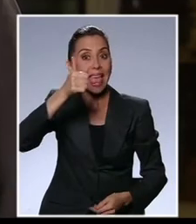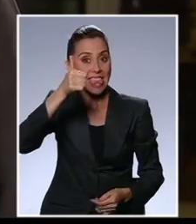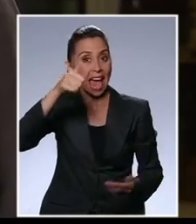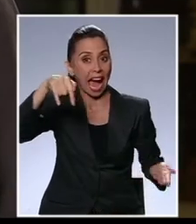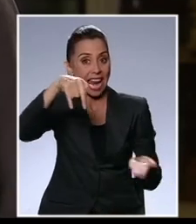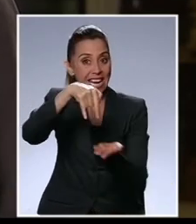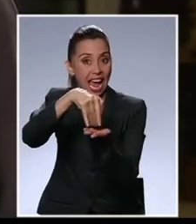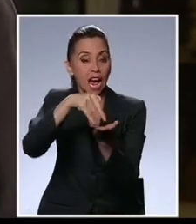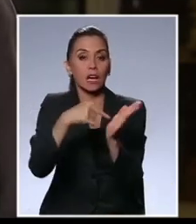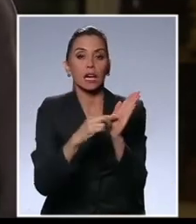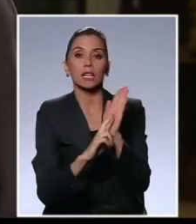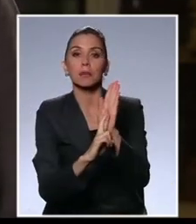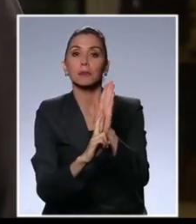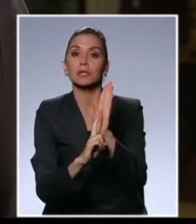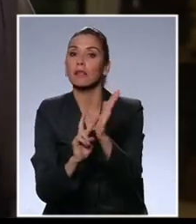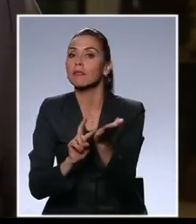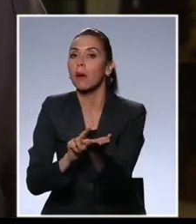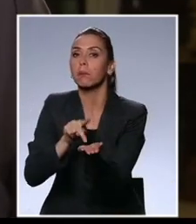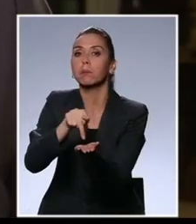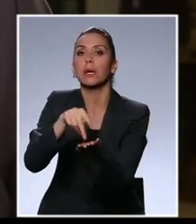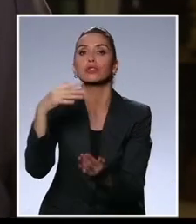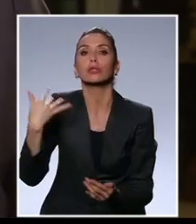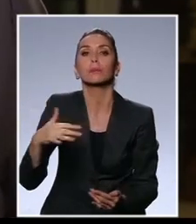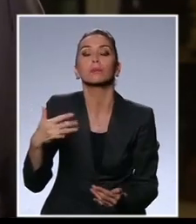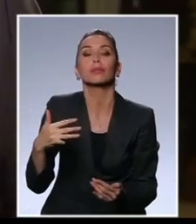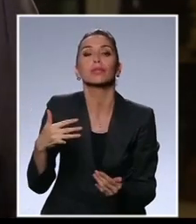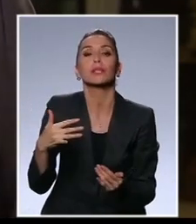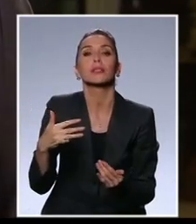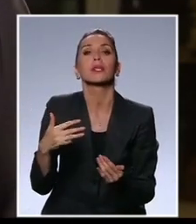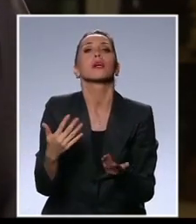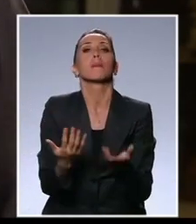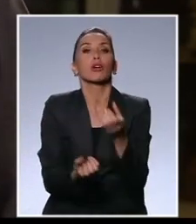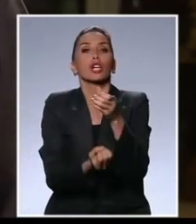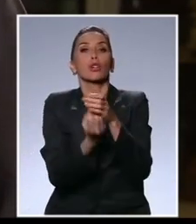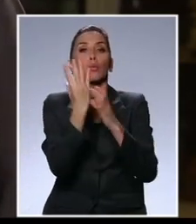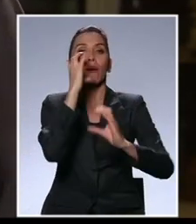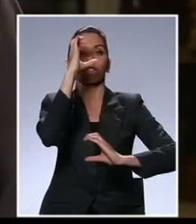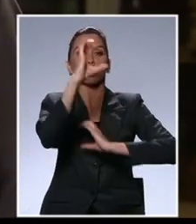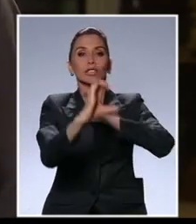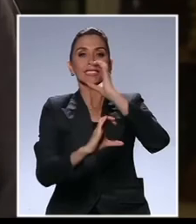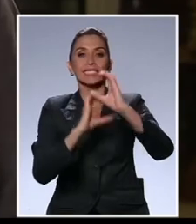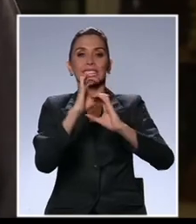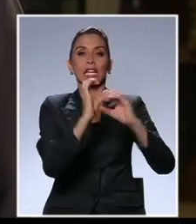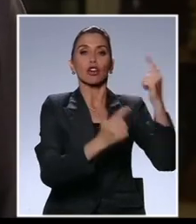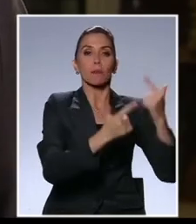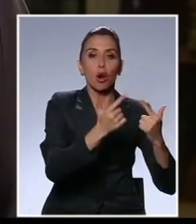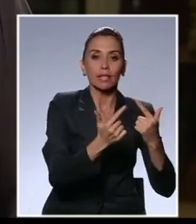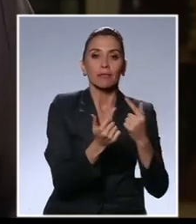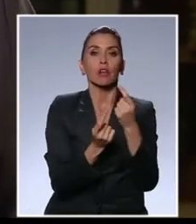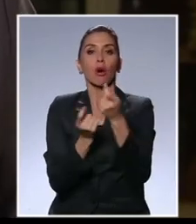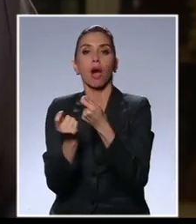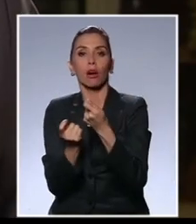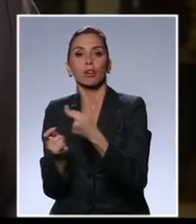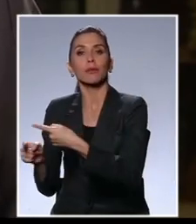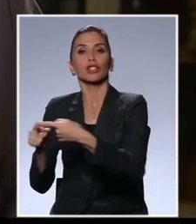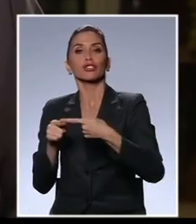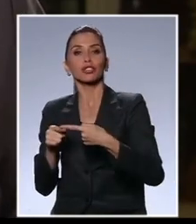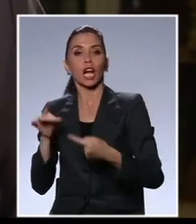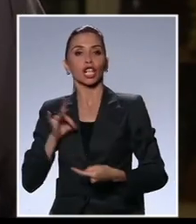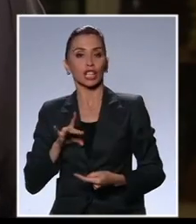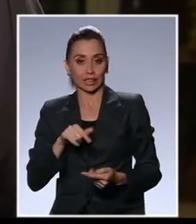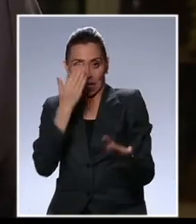representa un paso muy significativo en el contexto del nuevo ciclo político económico y social que enfrenta nuestro país